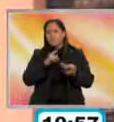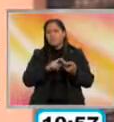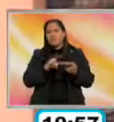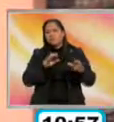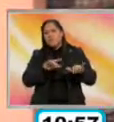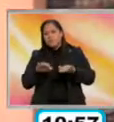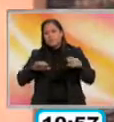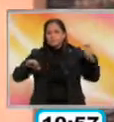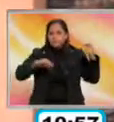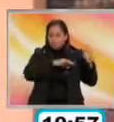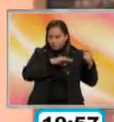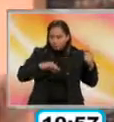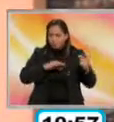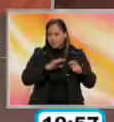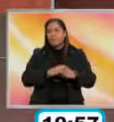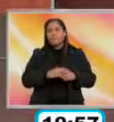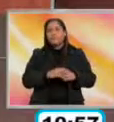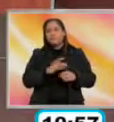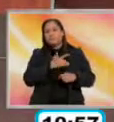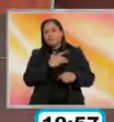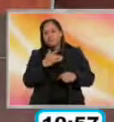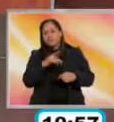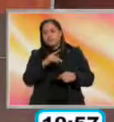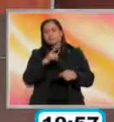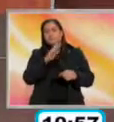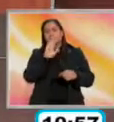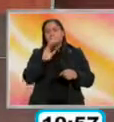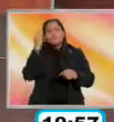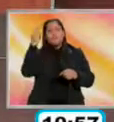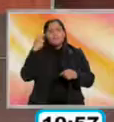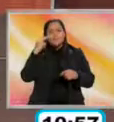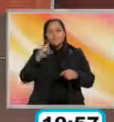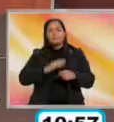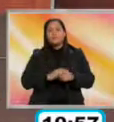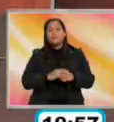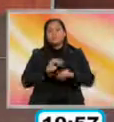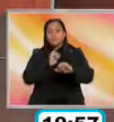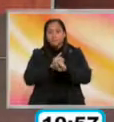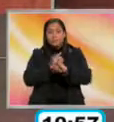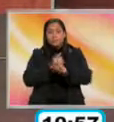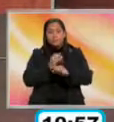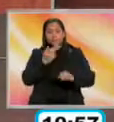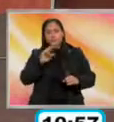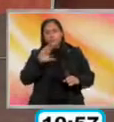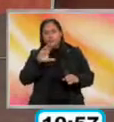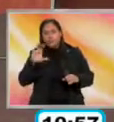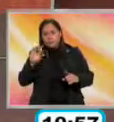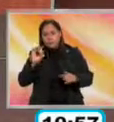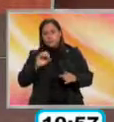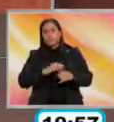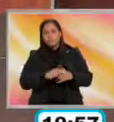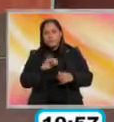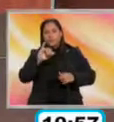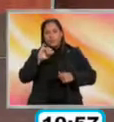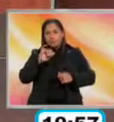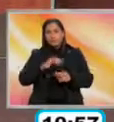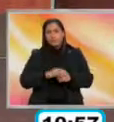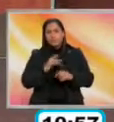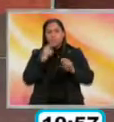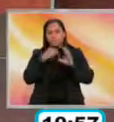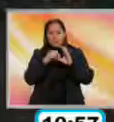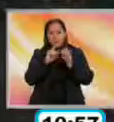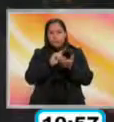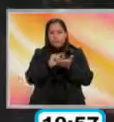piano y violines. Y hacemos un poco que el disco sea un viaje. Muy bien, en las redes sociales como Hueco estás, ¿verdad? Como Hueco, sí. En